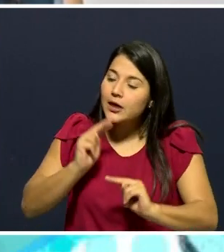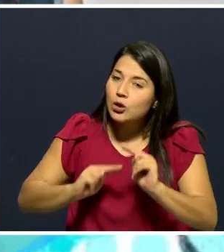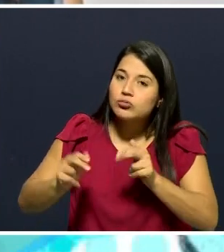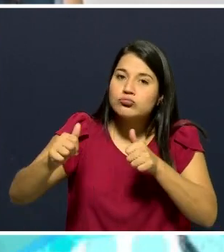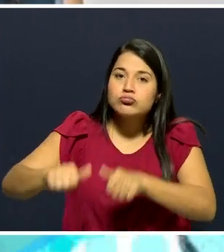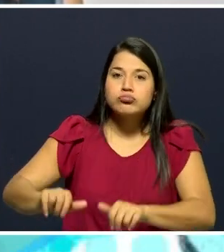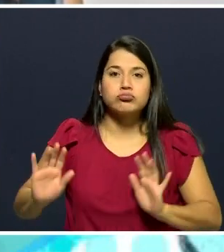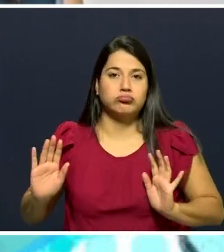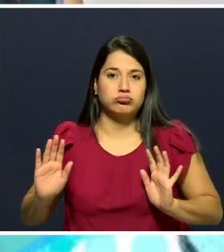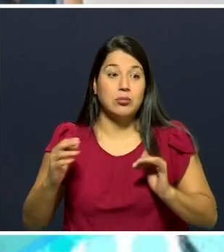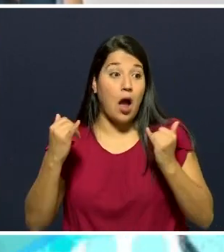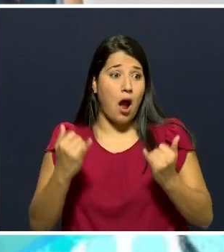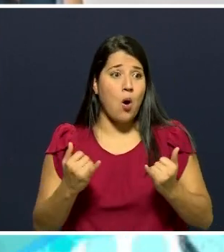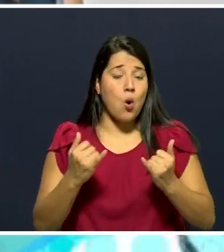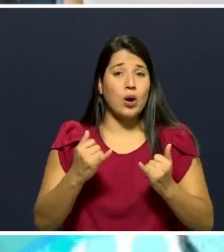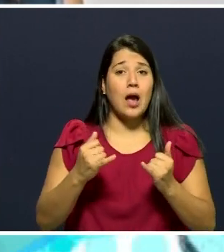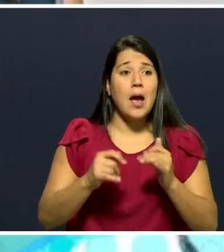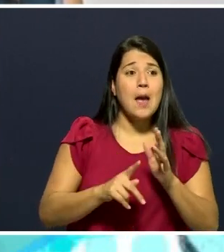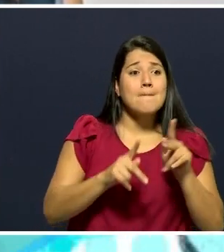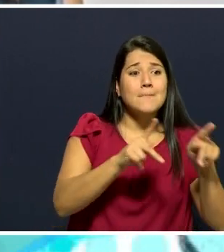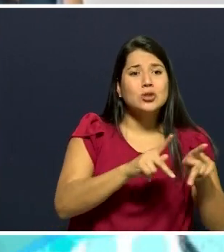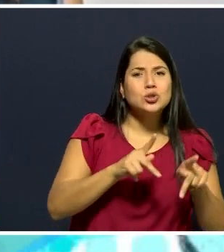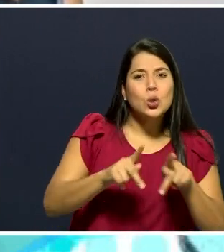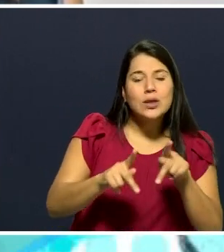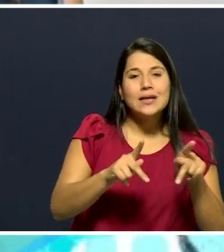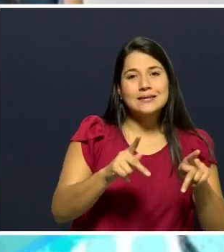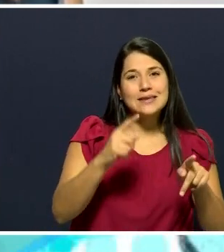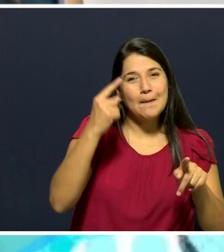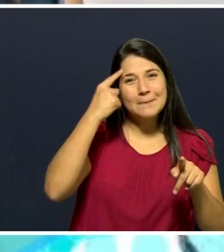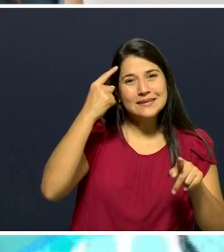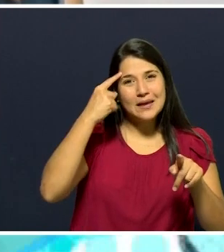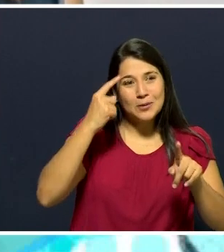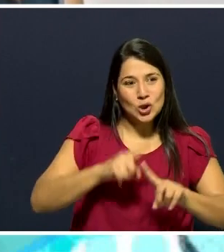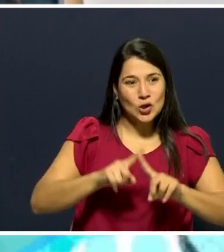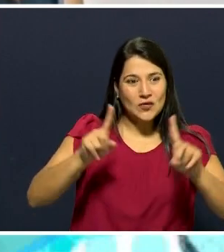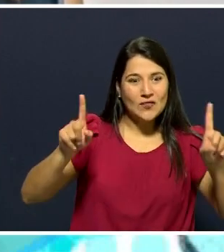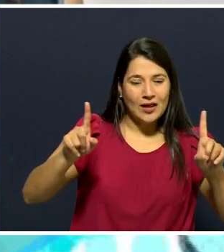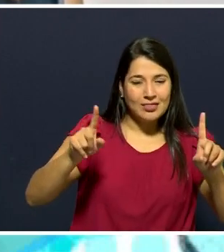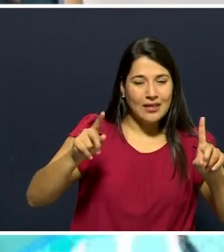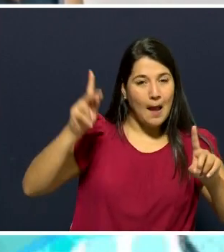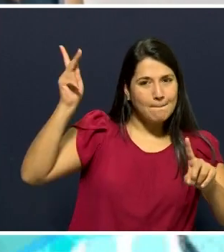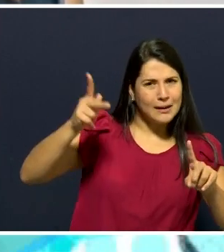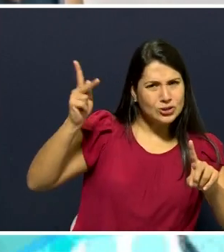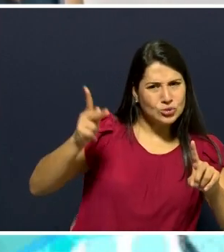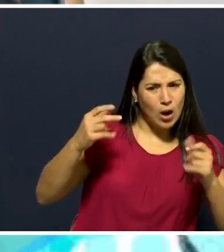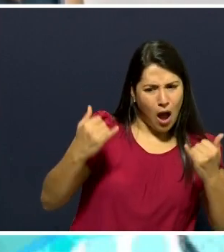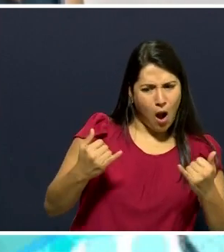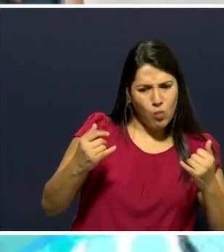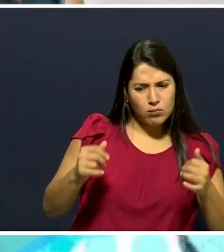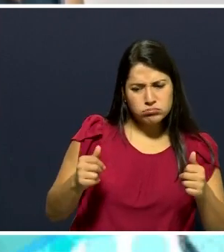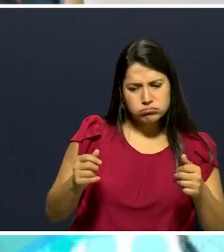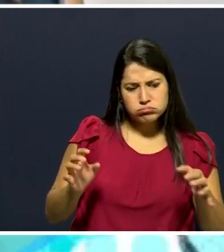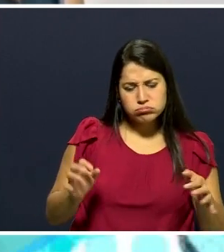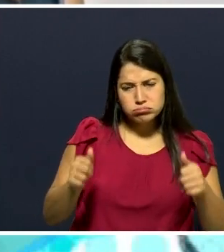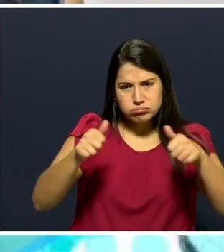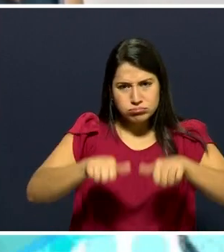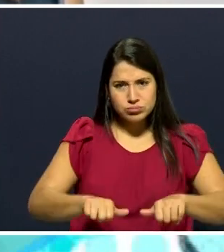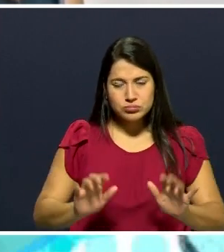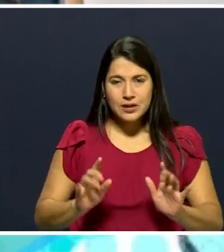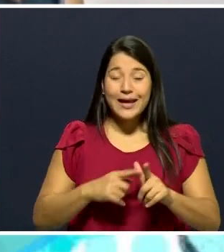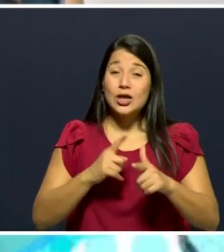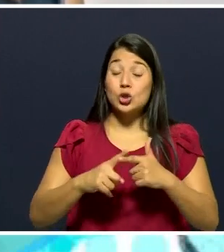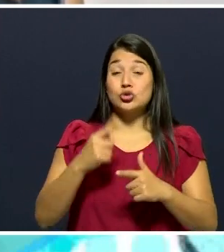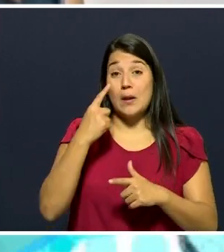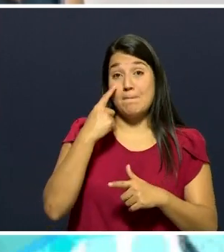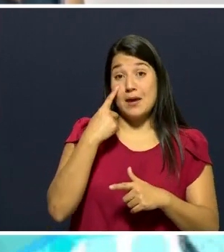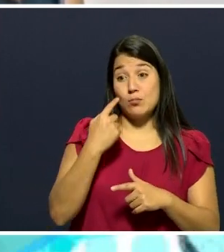se usaban en ese momento, que se usan todavía incluso, y entonces cuando uno ve un jefe de fracción como del